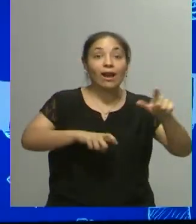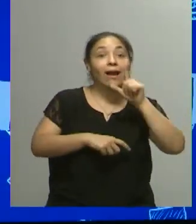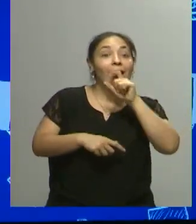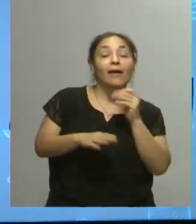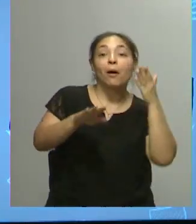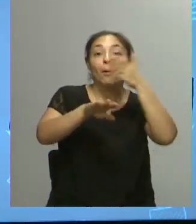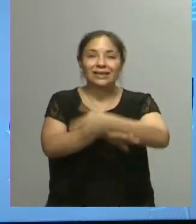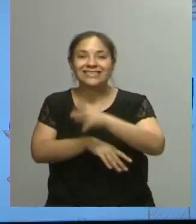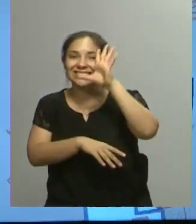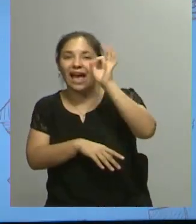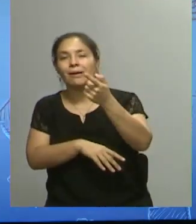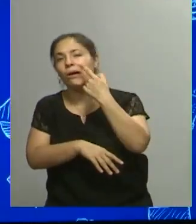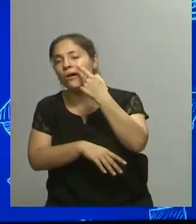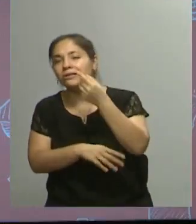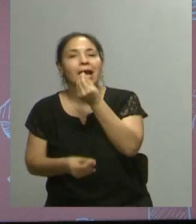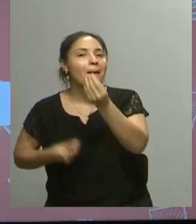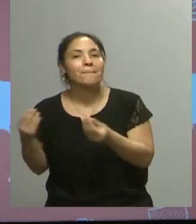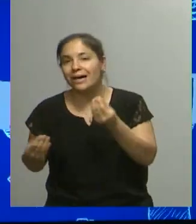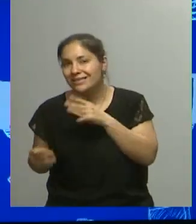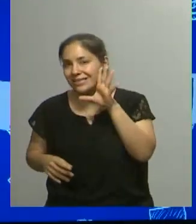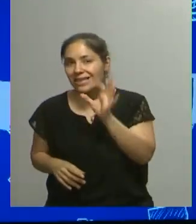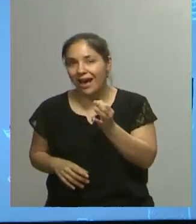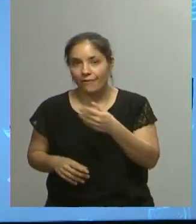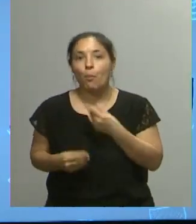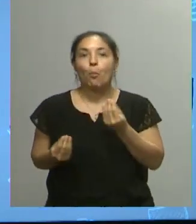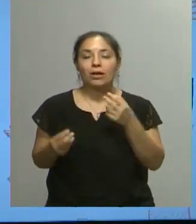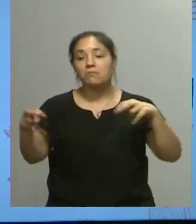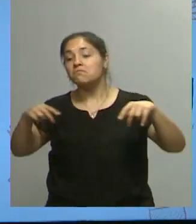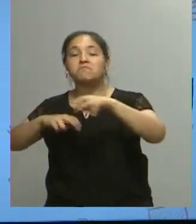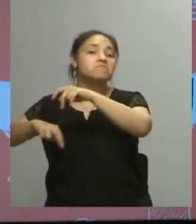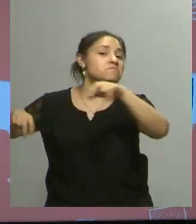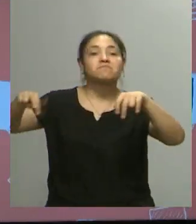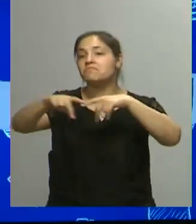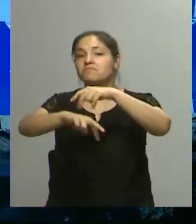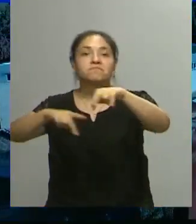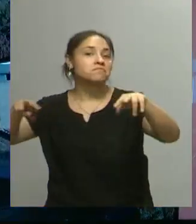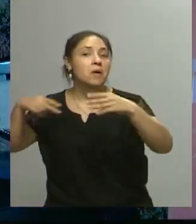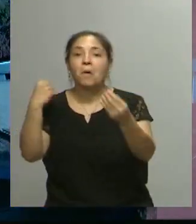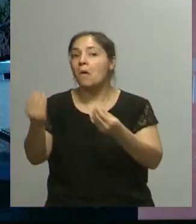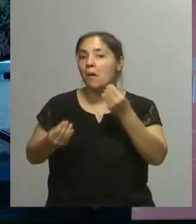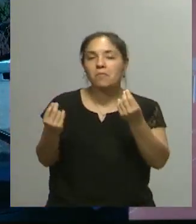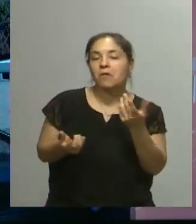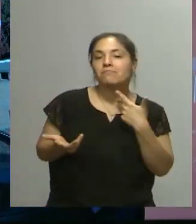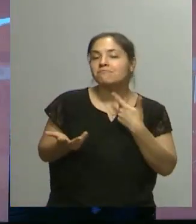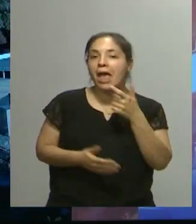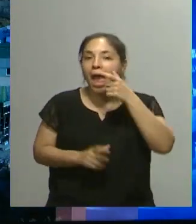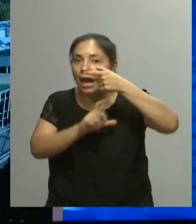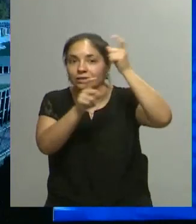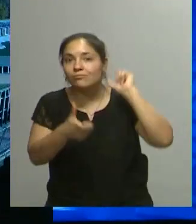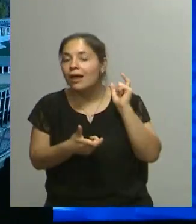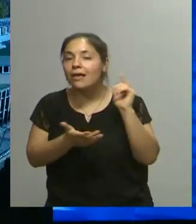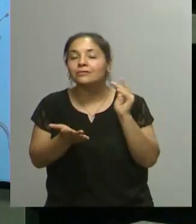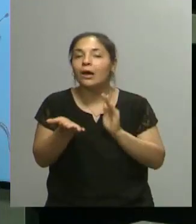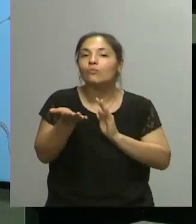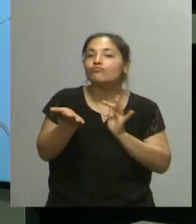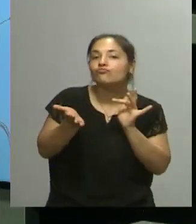que pasa en Qatar por cómo pueden moverse ahí o lo que perciben de este